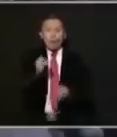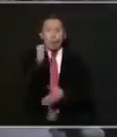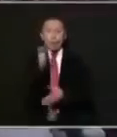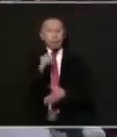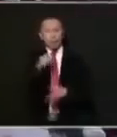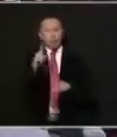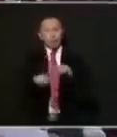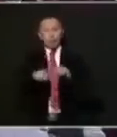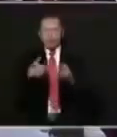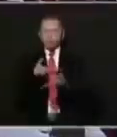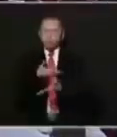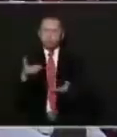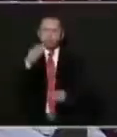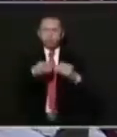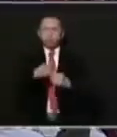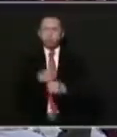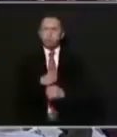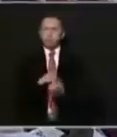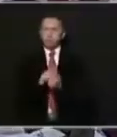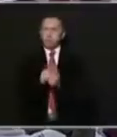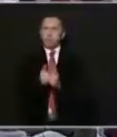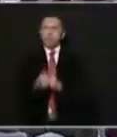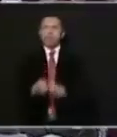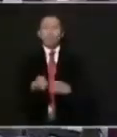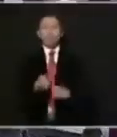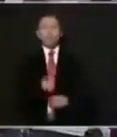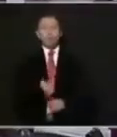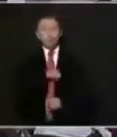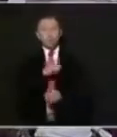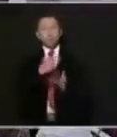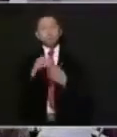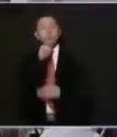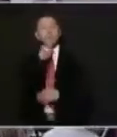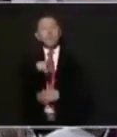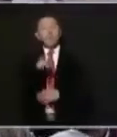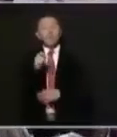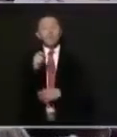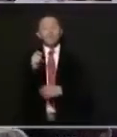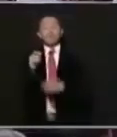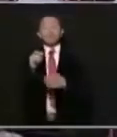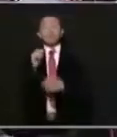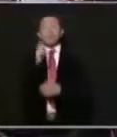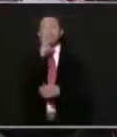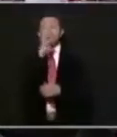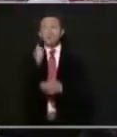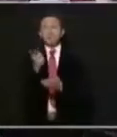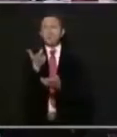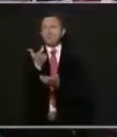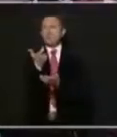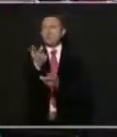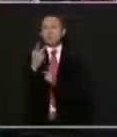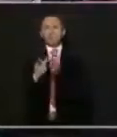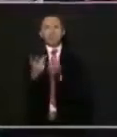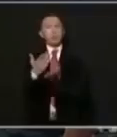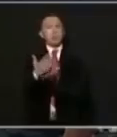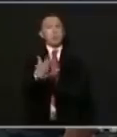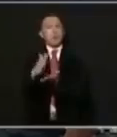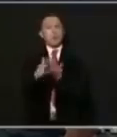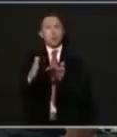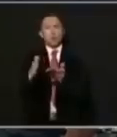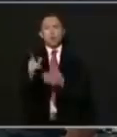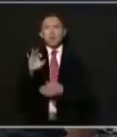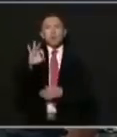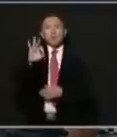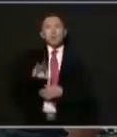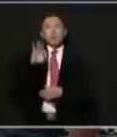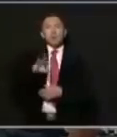Se otorgarán créditos a la palabra y sin intereses a